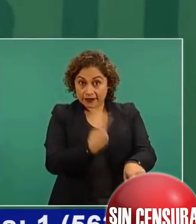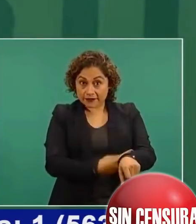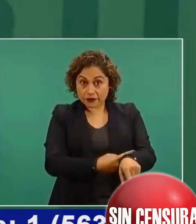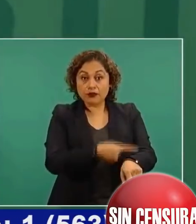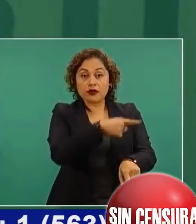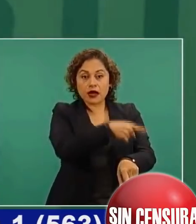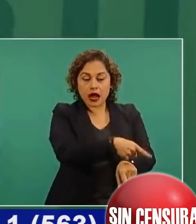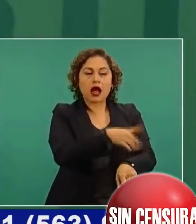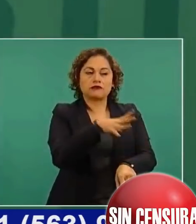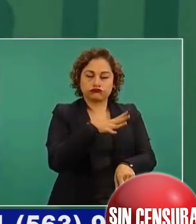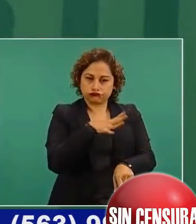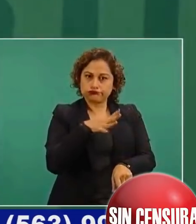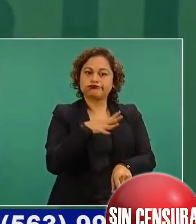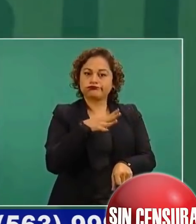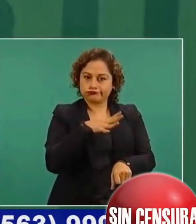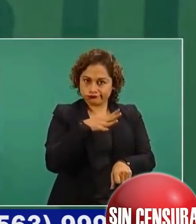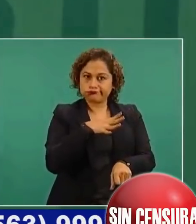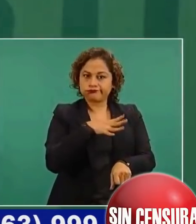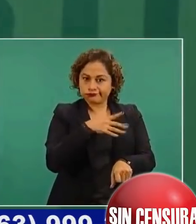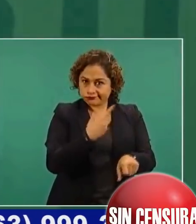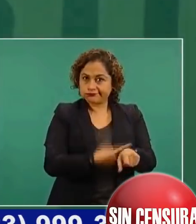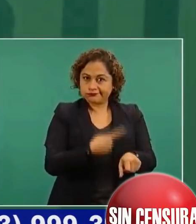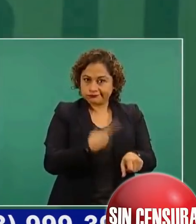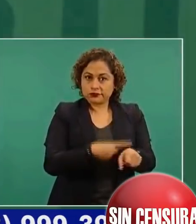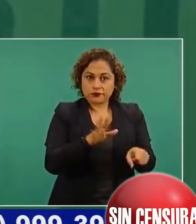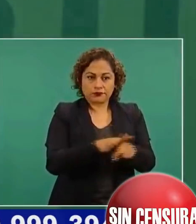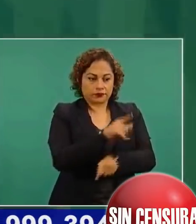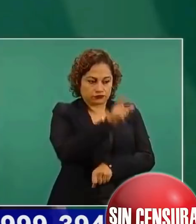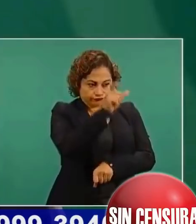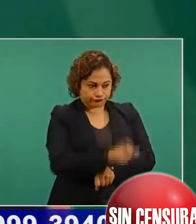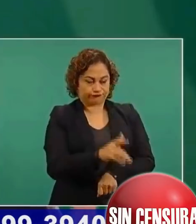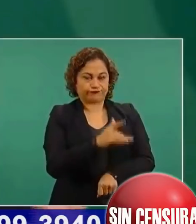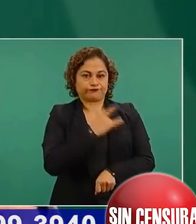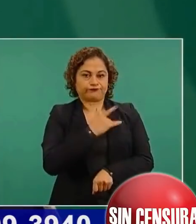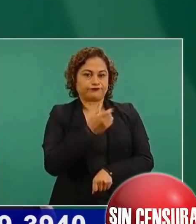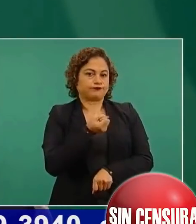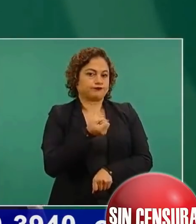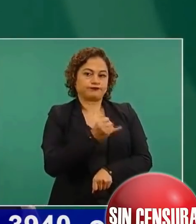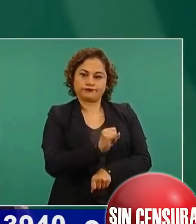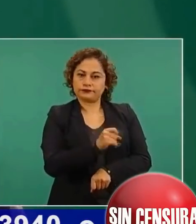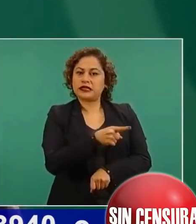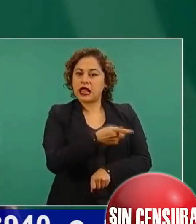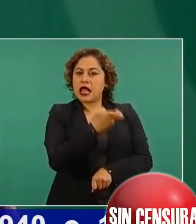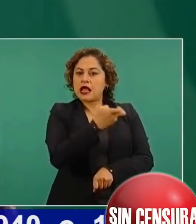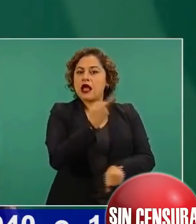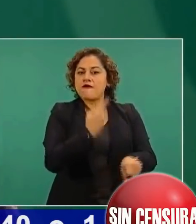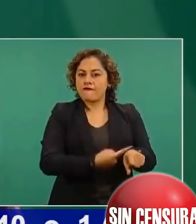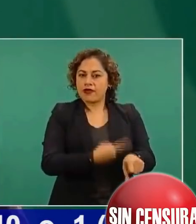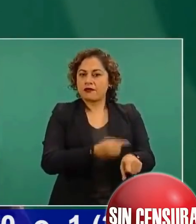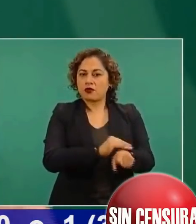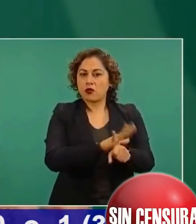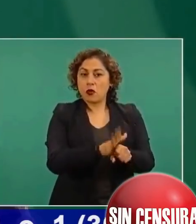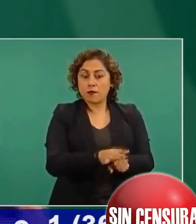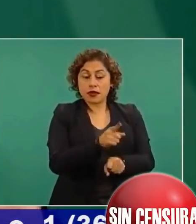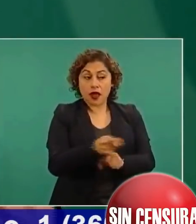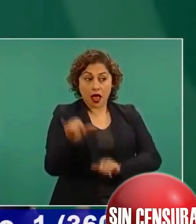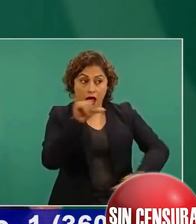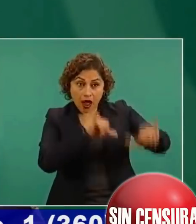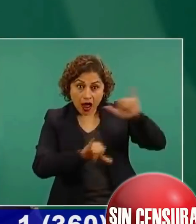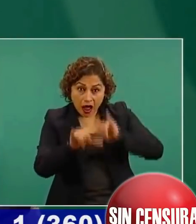tiene COVID es solo por tener los síntomas característicos. No requiere confirmación por laboratorio para